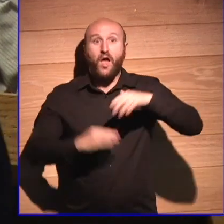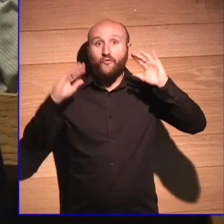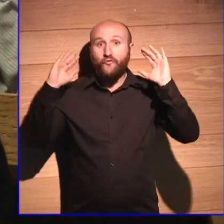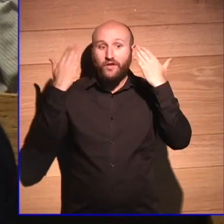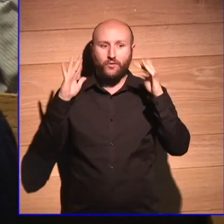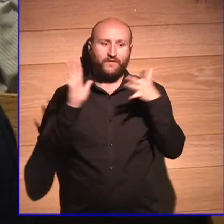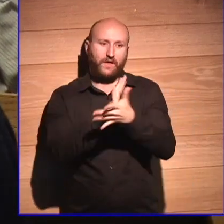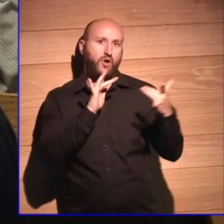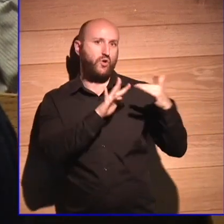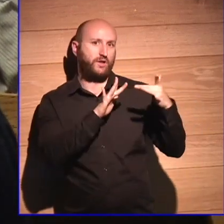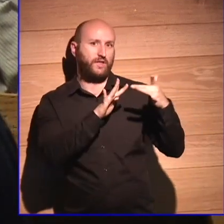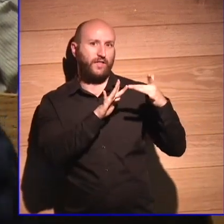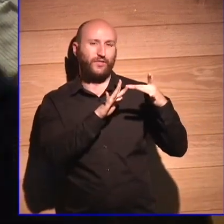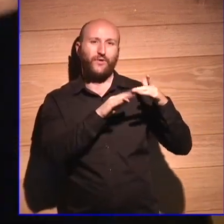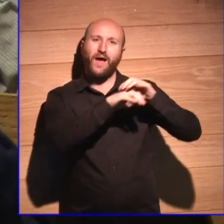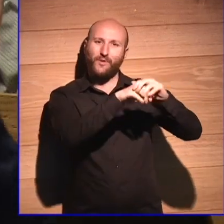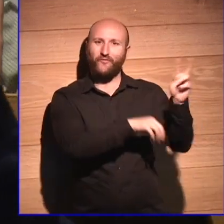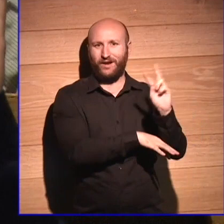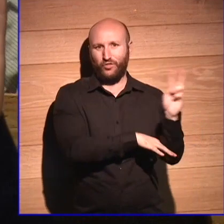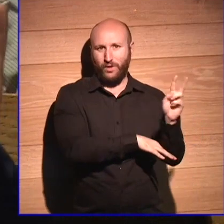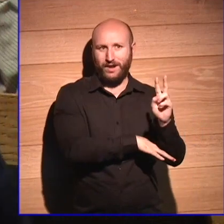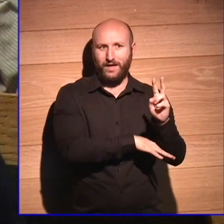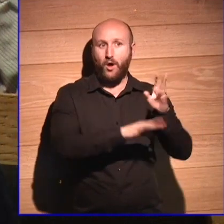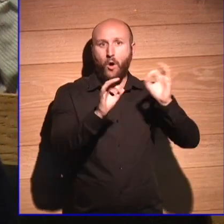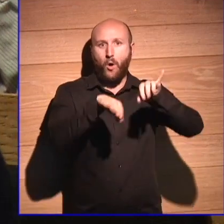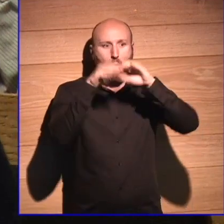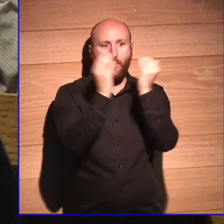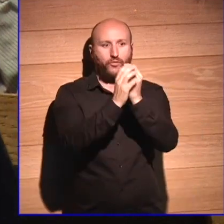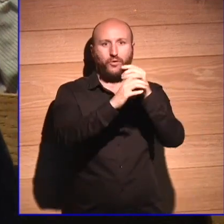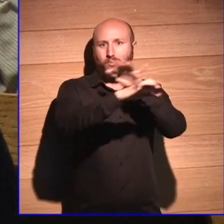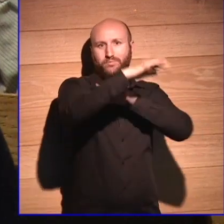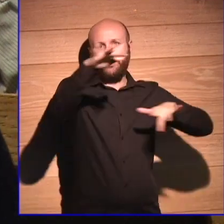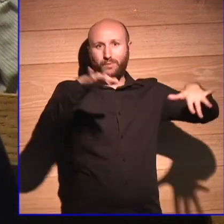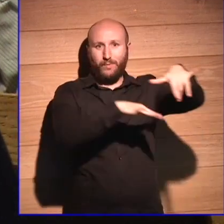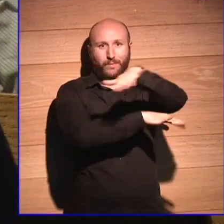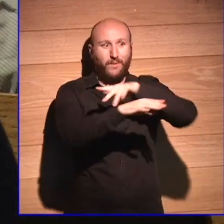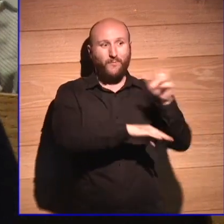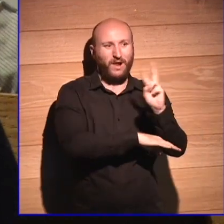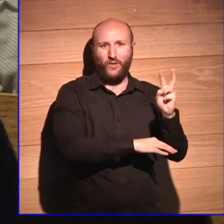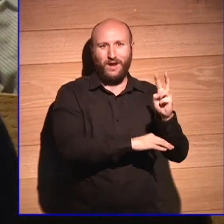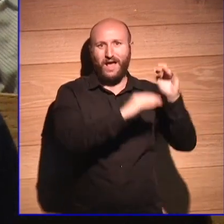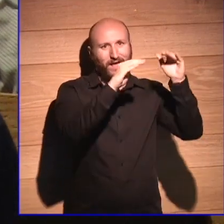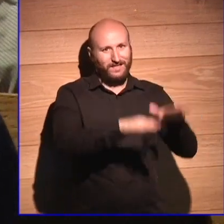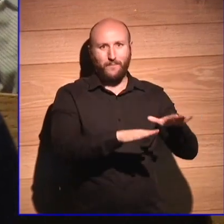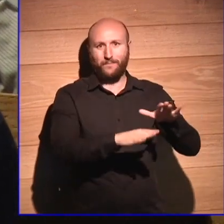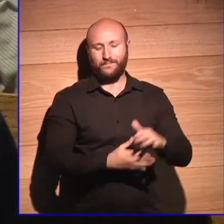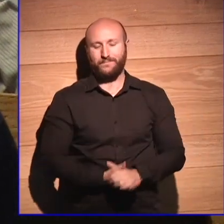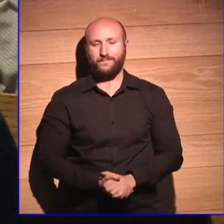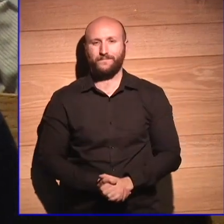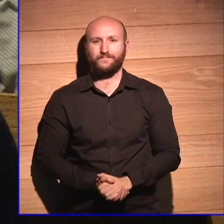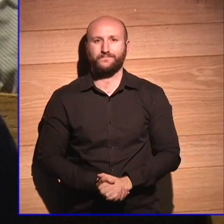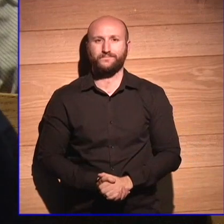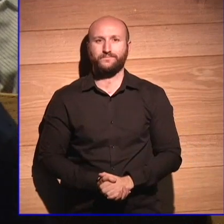estar conectado con todos mis amigos de Venezuela, que por eso están por todas partes del mundo, donde menos están es en Venezuela. Y lo otro